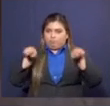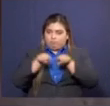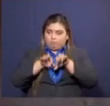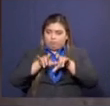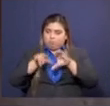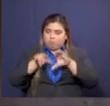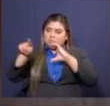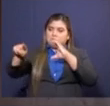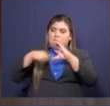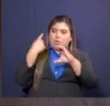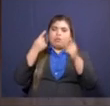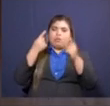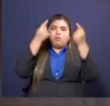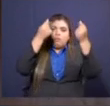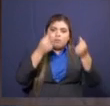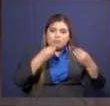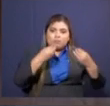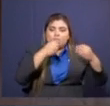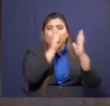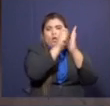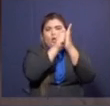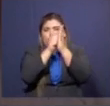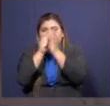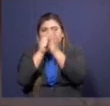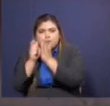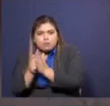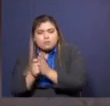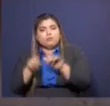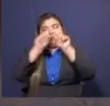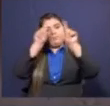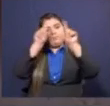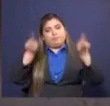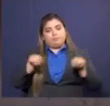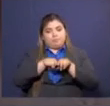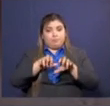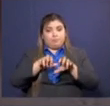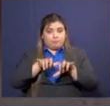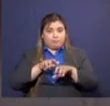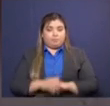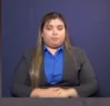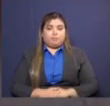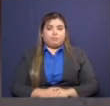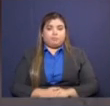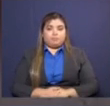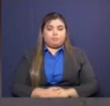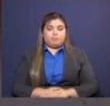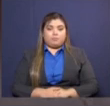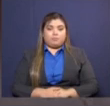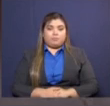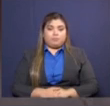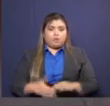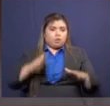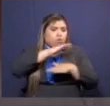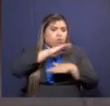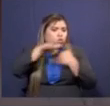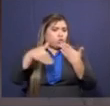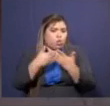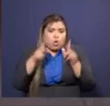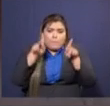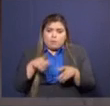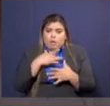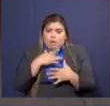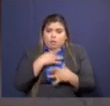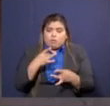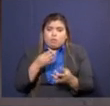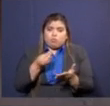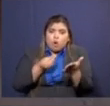adoptamos el sistema de cotización en línea que permite a todos los interesados en